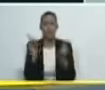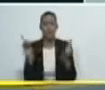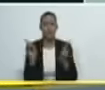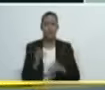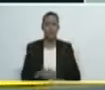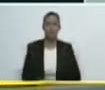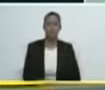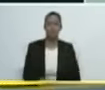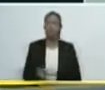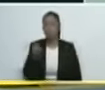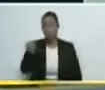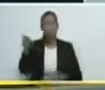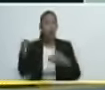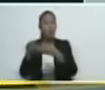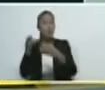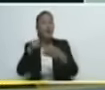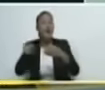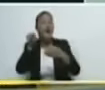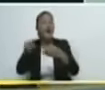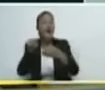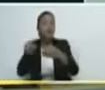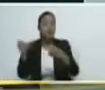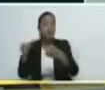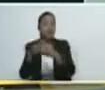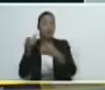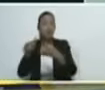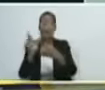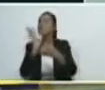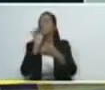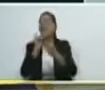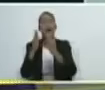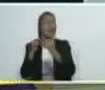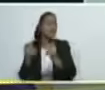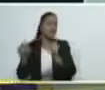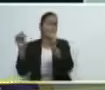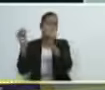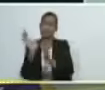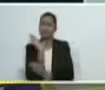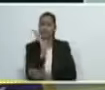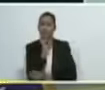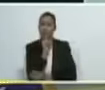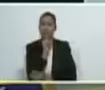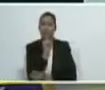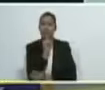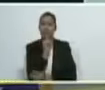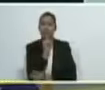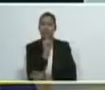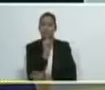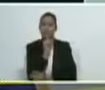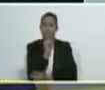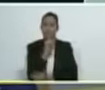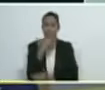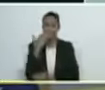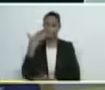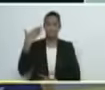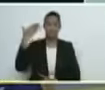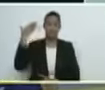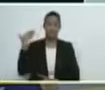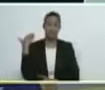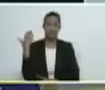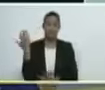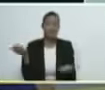Ellos son la desesperanza, el pasado fallido, la